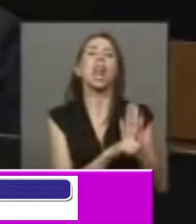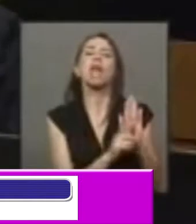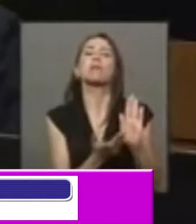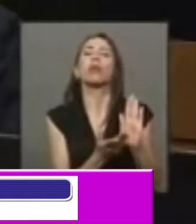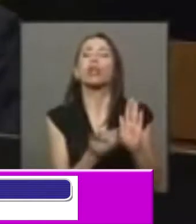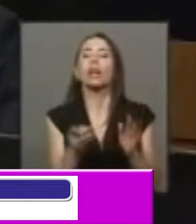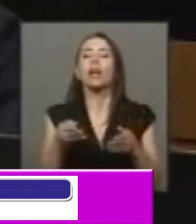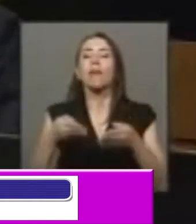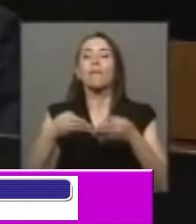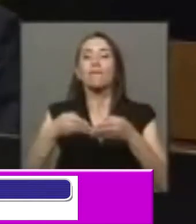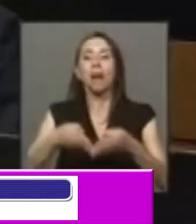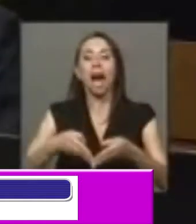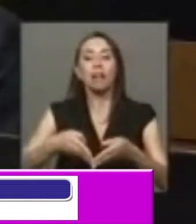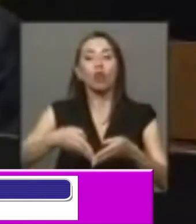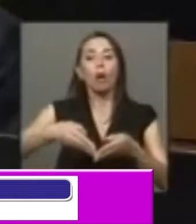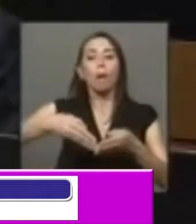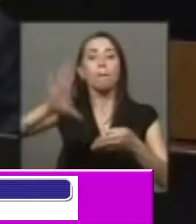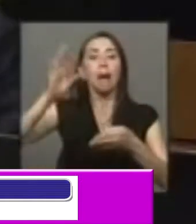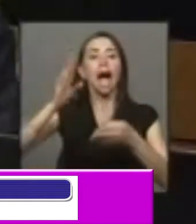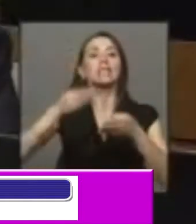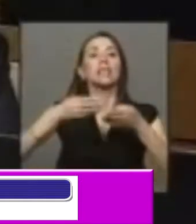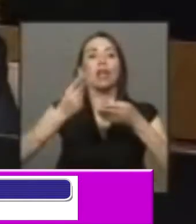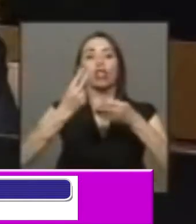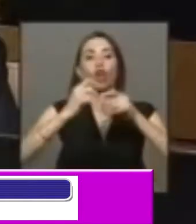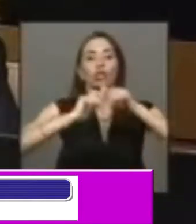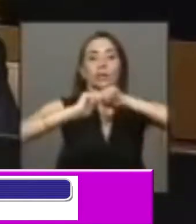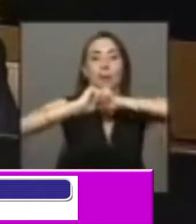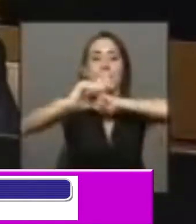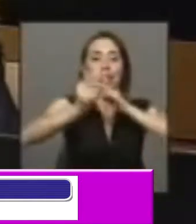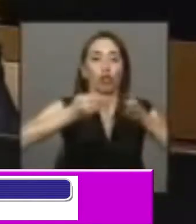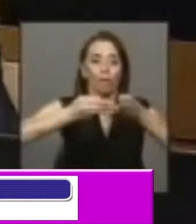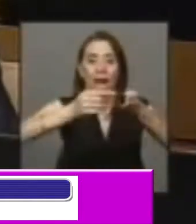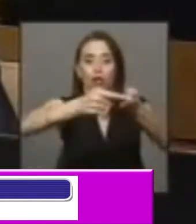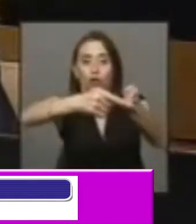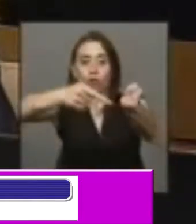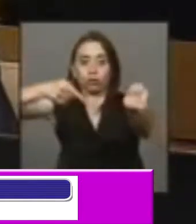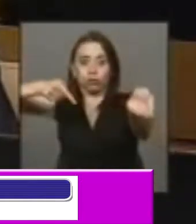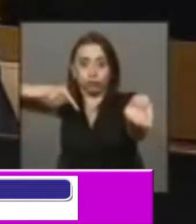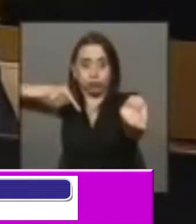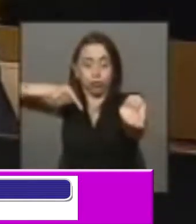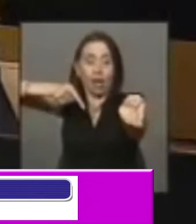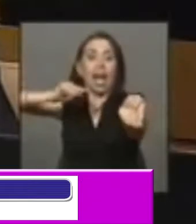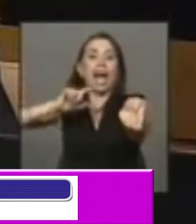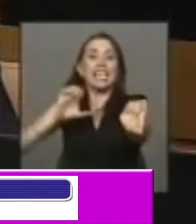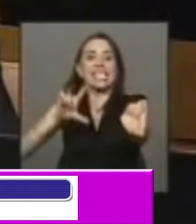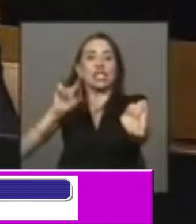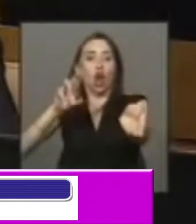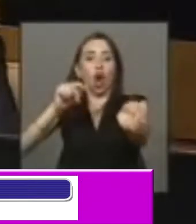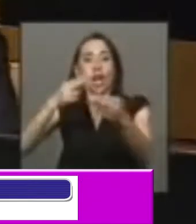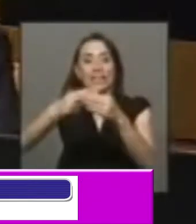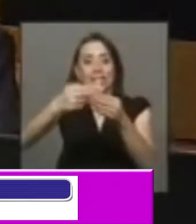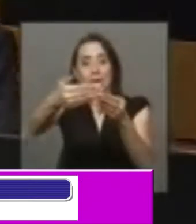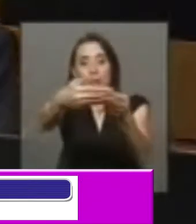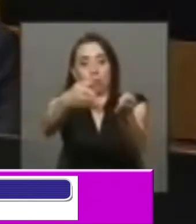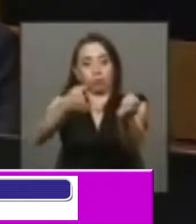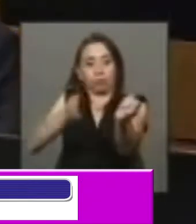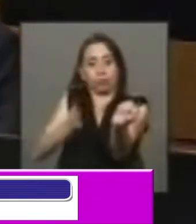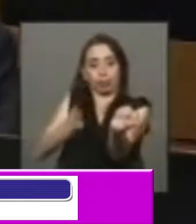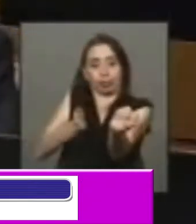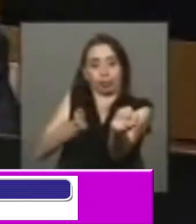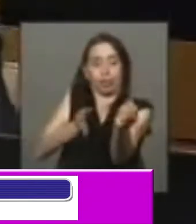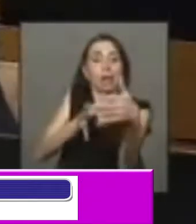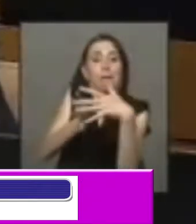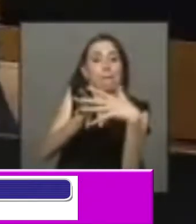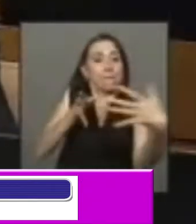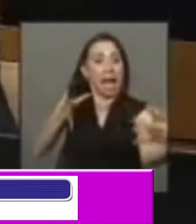embarcaciones que tuvieran más de 12 metros de eslora y allí estamos hablando entonces de embarcaciones con un tamaño